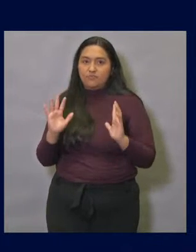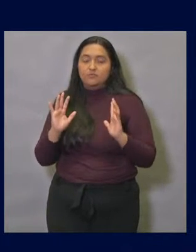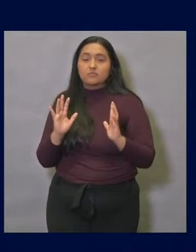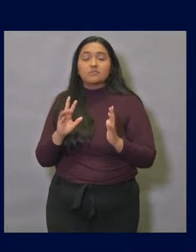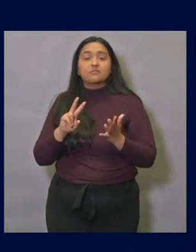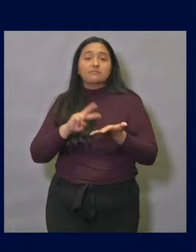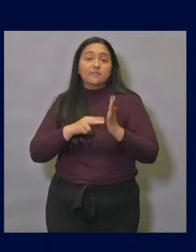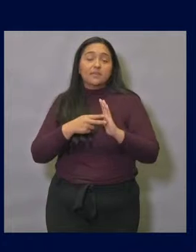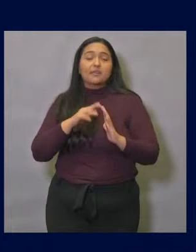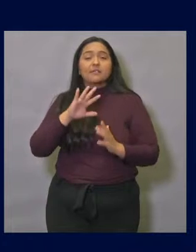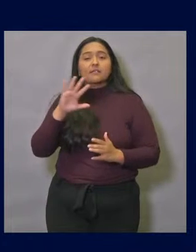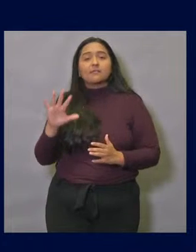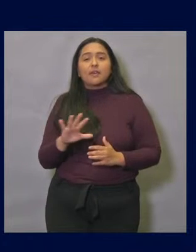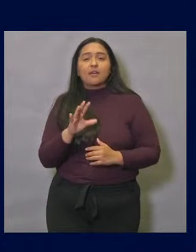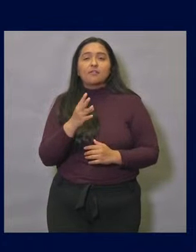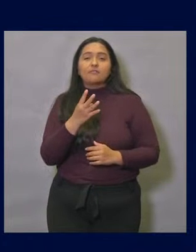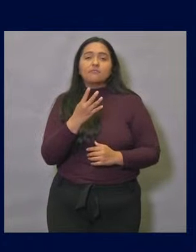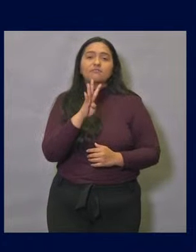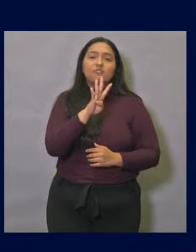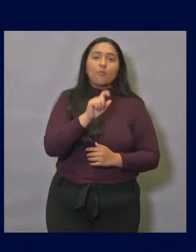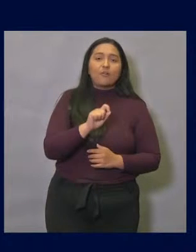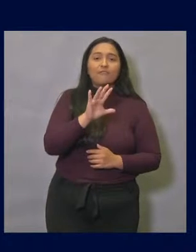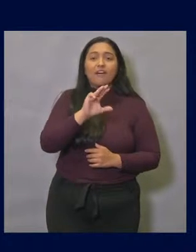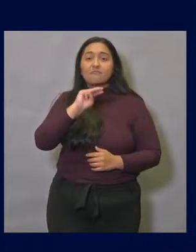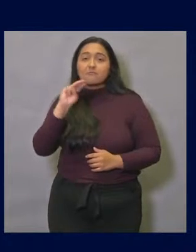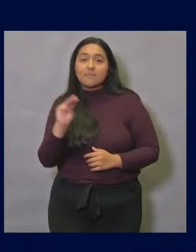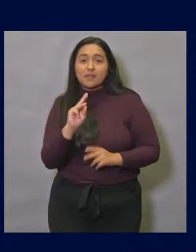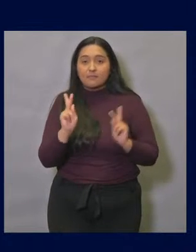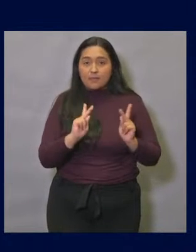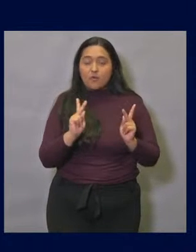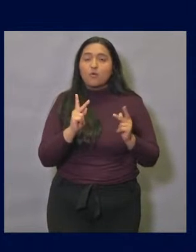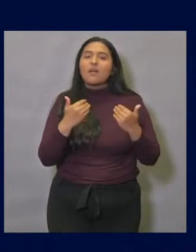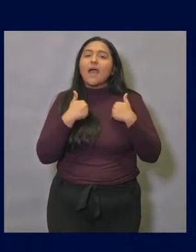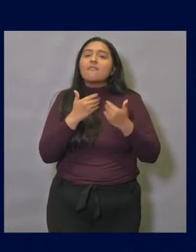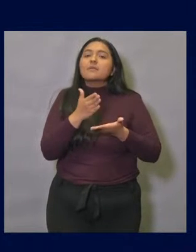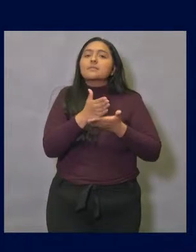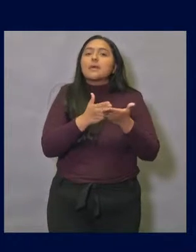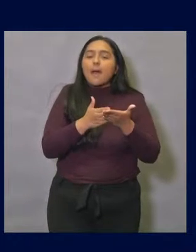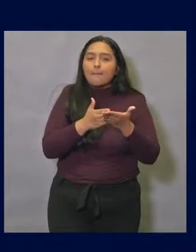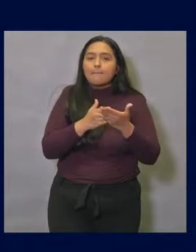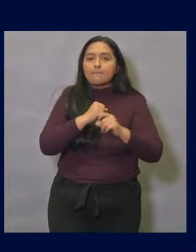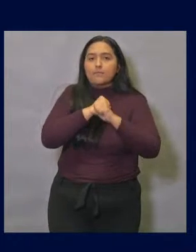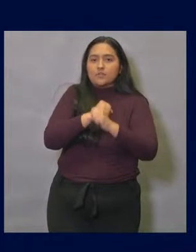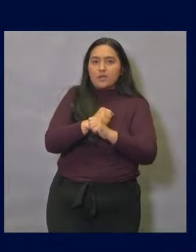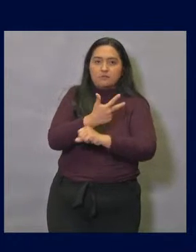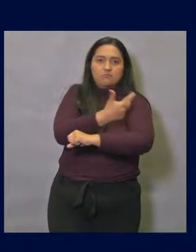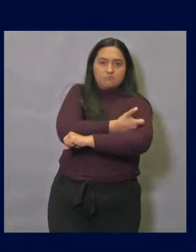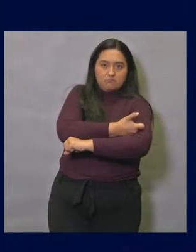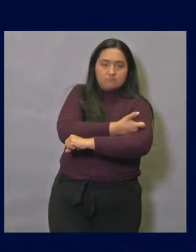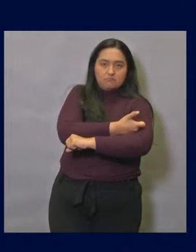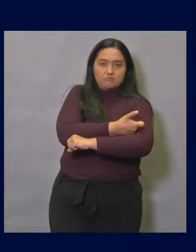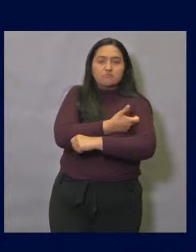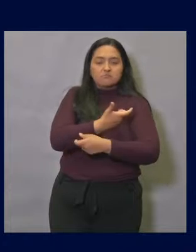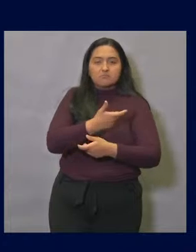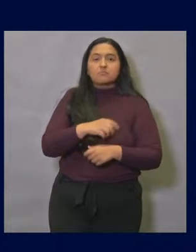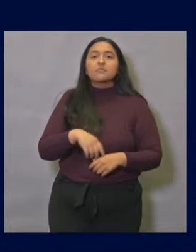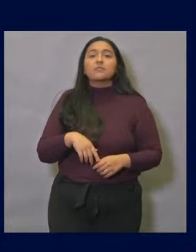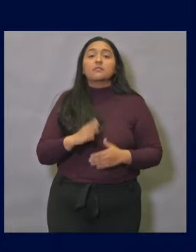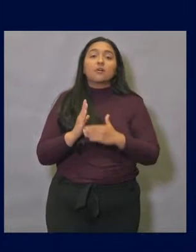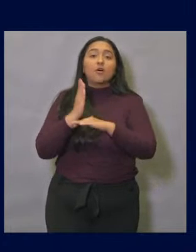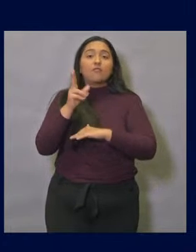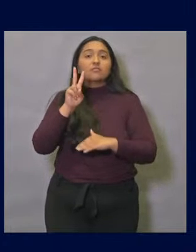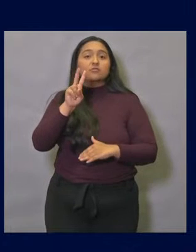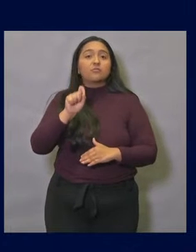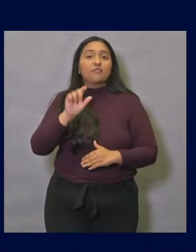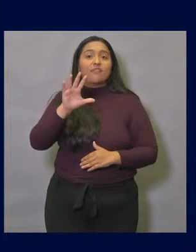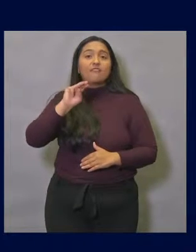que casi 4 millones y medio de personas tienen alguna protección adicional contra COVID-19 y más de 2.5